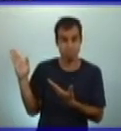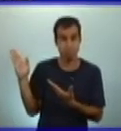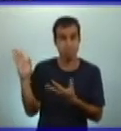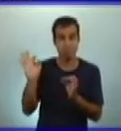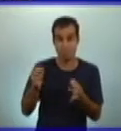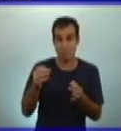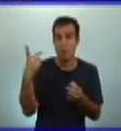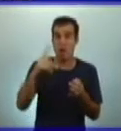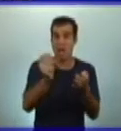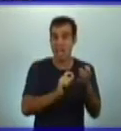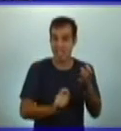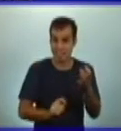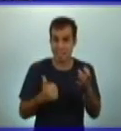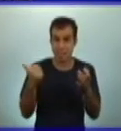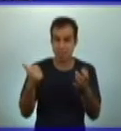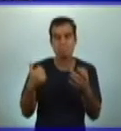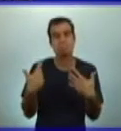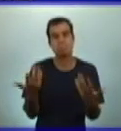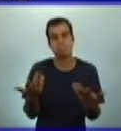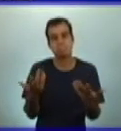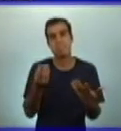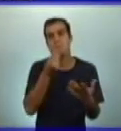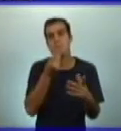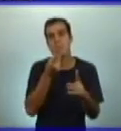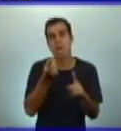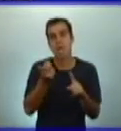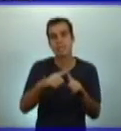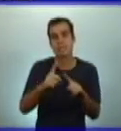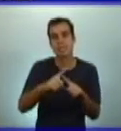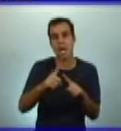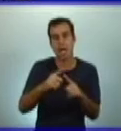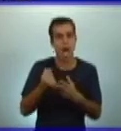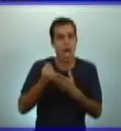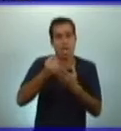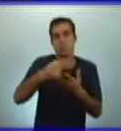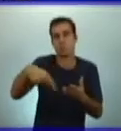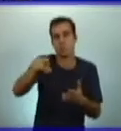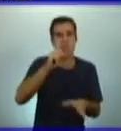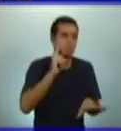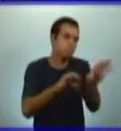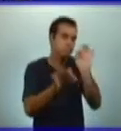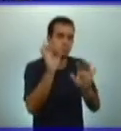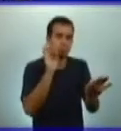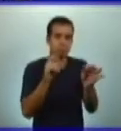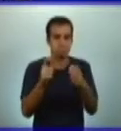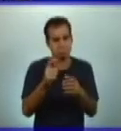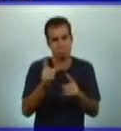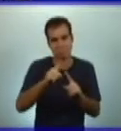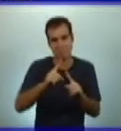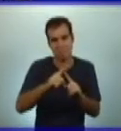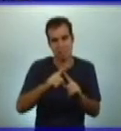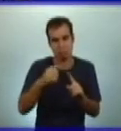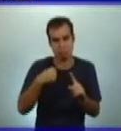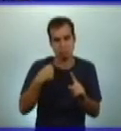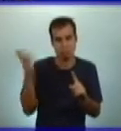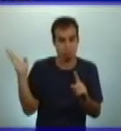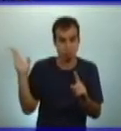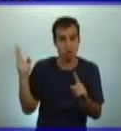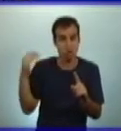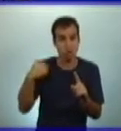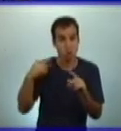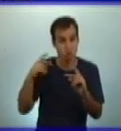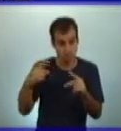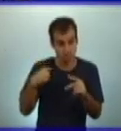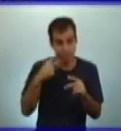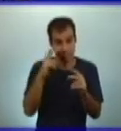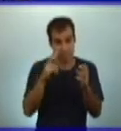como ejercicio para aportar a esa selección que ustedes hacen. Me disculpan, insisto, voy a leerlo porque hay